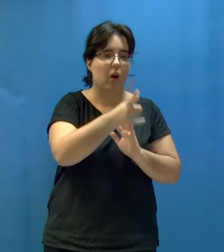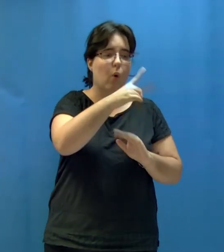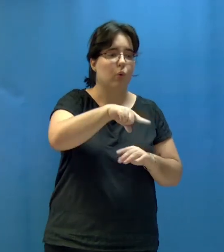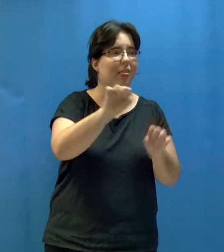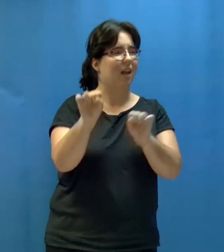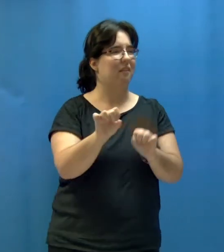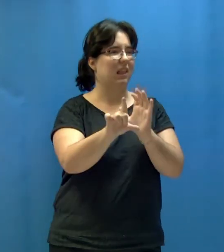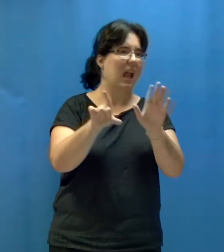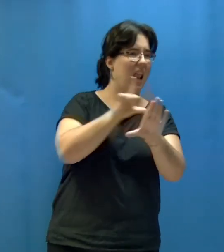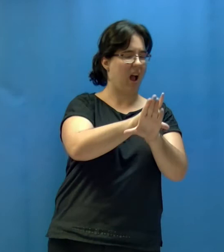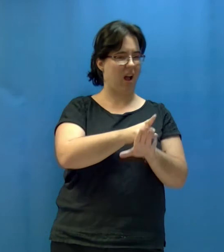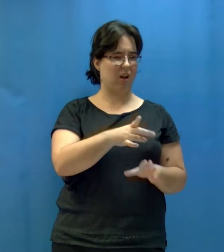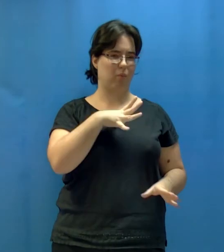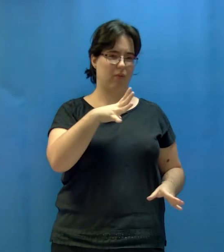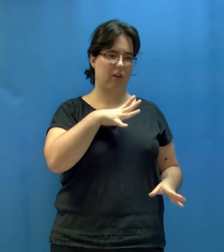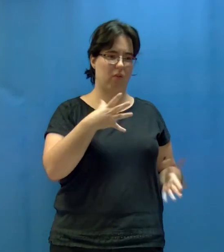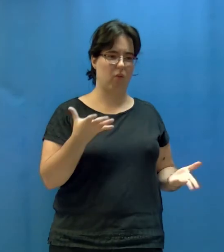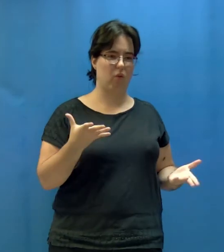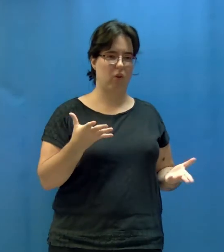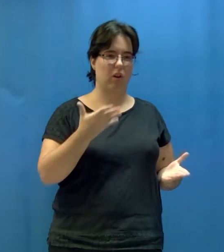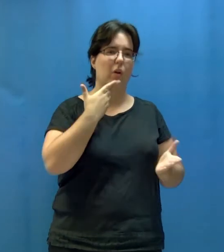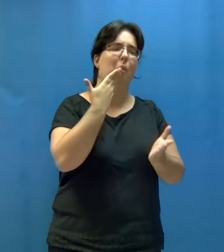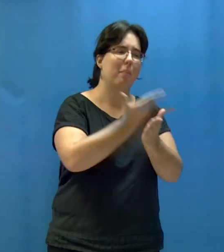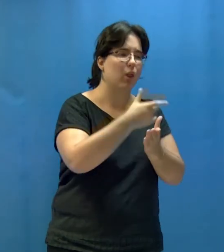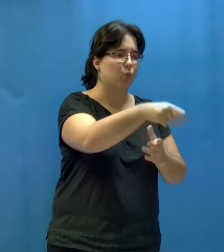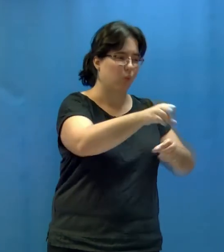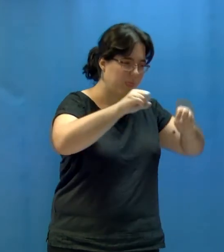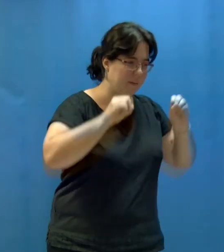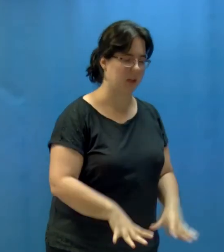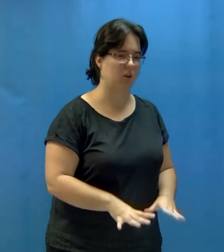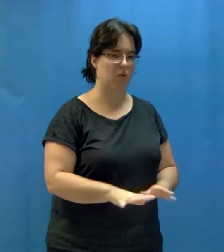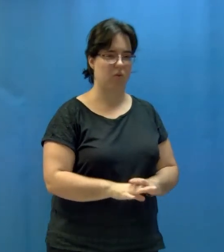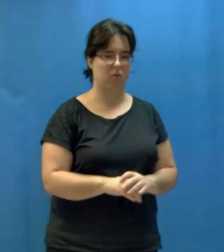Vidal, per favor. Ha defès la il·legalitat. Per això li demanem que dimitisca. Això no té ni peus ni cap.